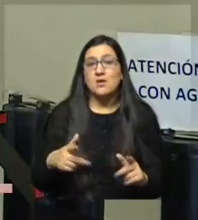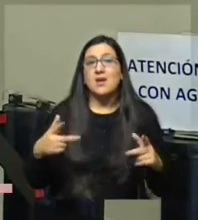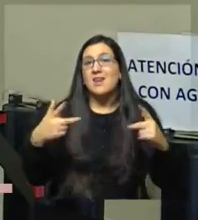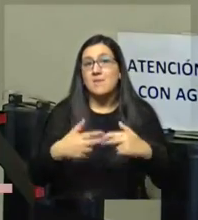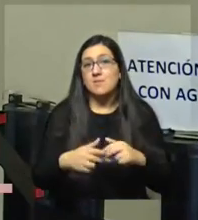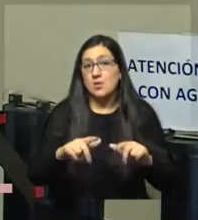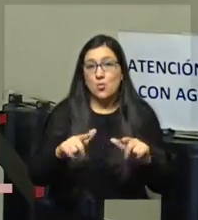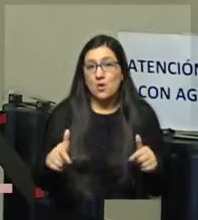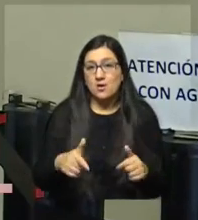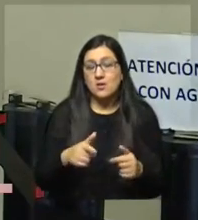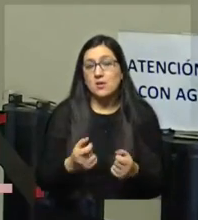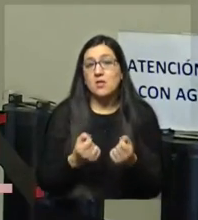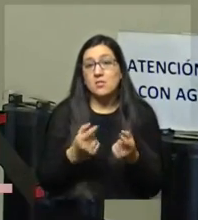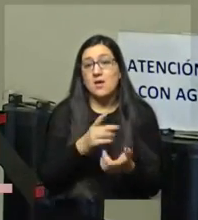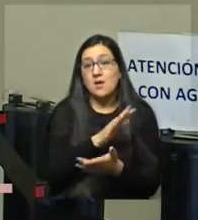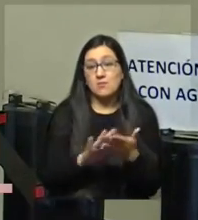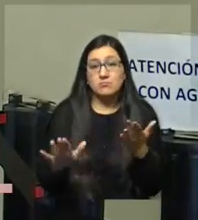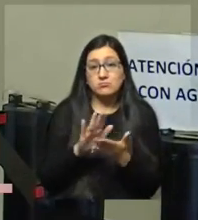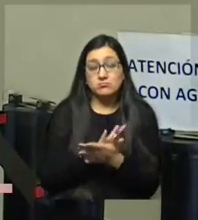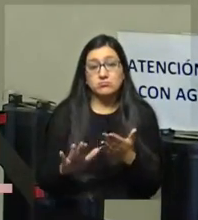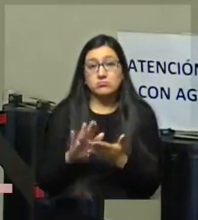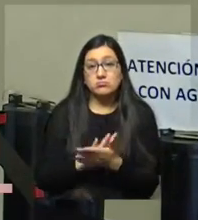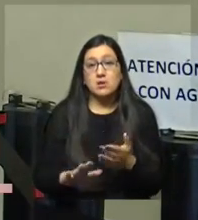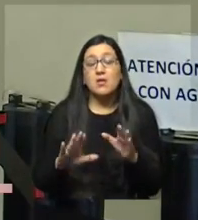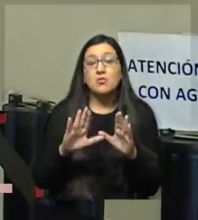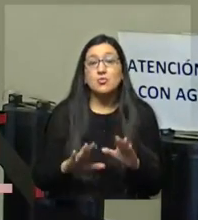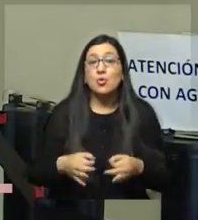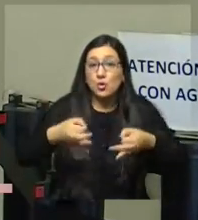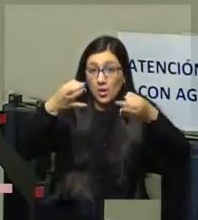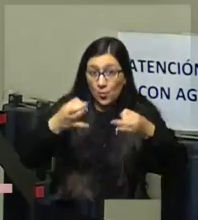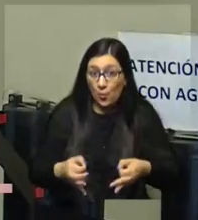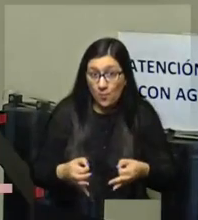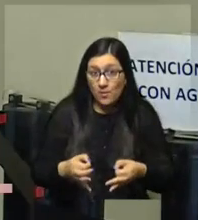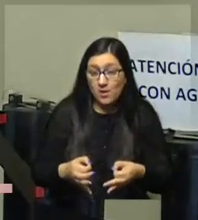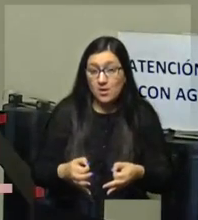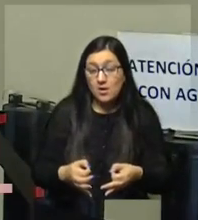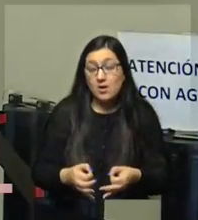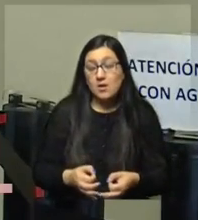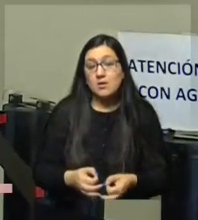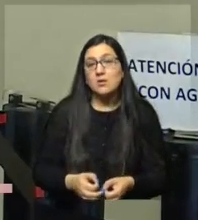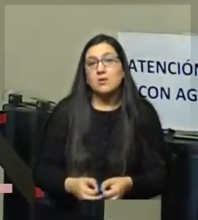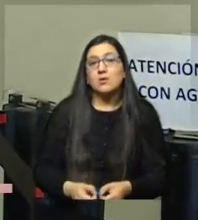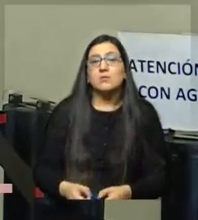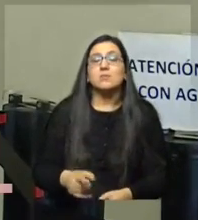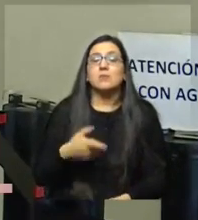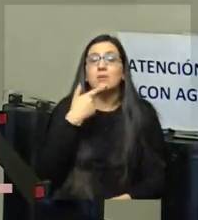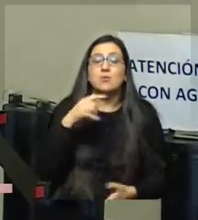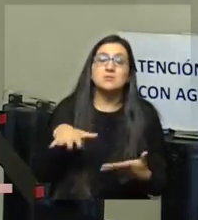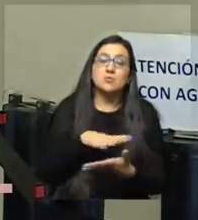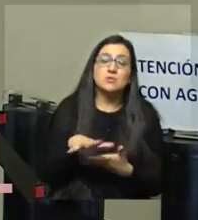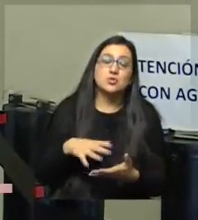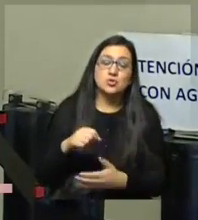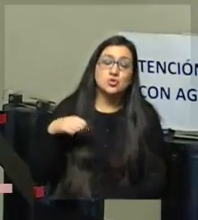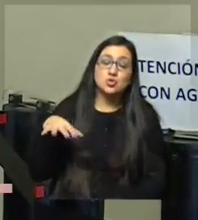institución que otorga becas que no tiene cupos, o sea que todo el que cumple los criterios para tener la beca, que son la situación